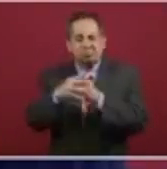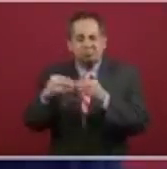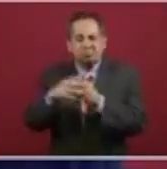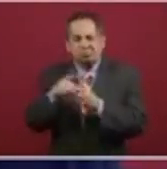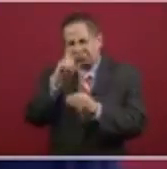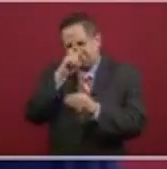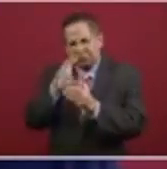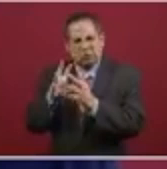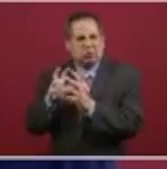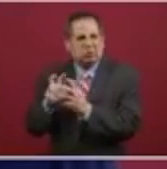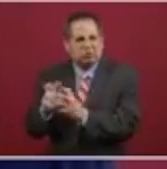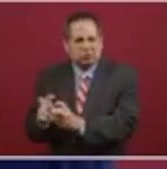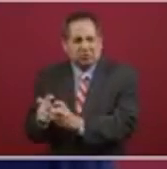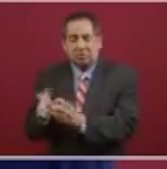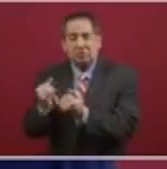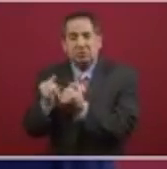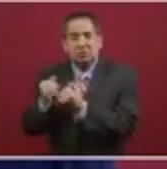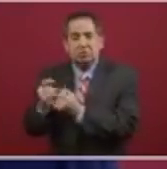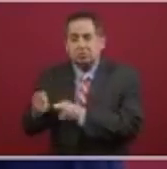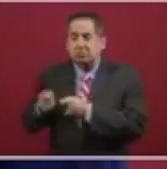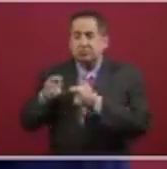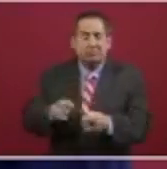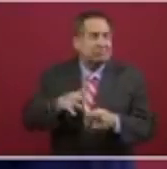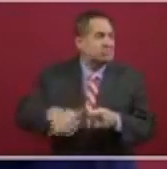doloroso de